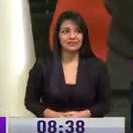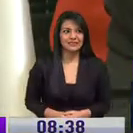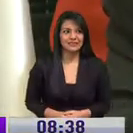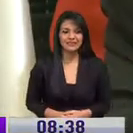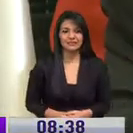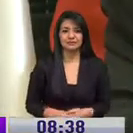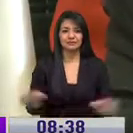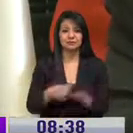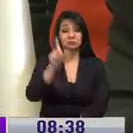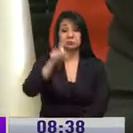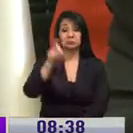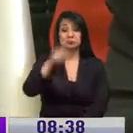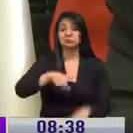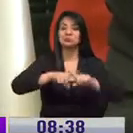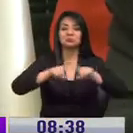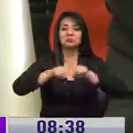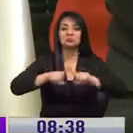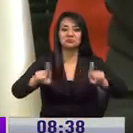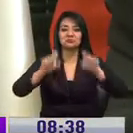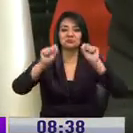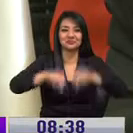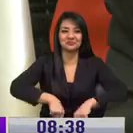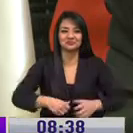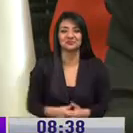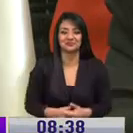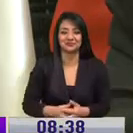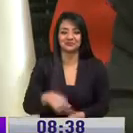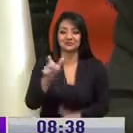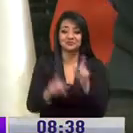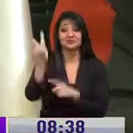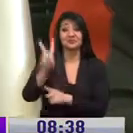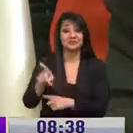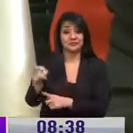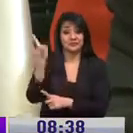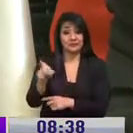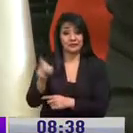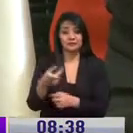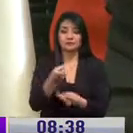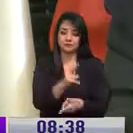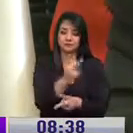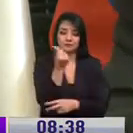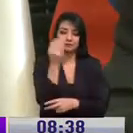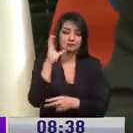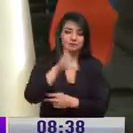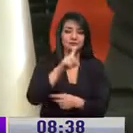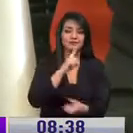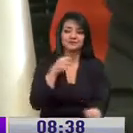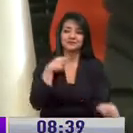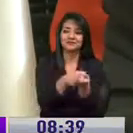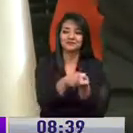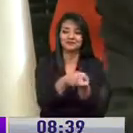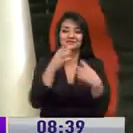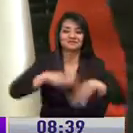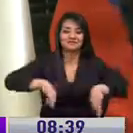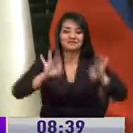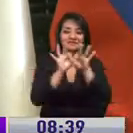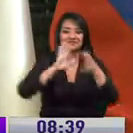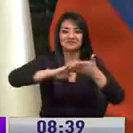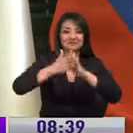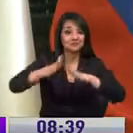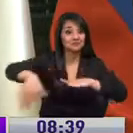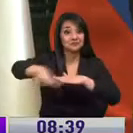necesidades humanitarias de la población venezolana, apoyando también, es muy importante también, a las